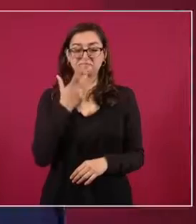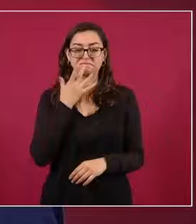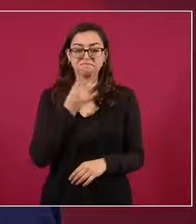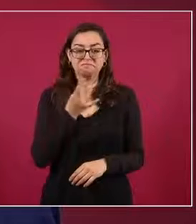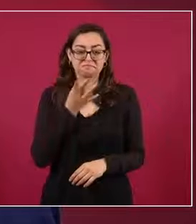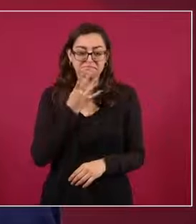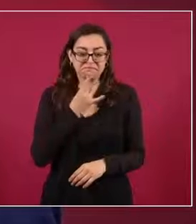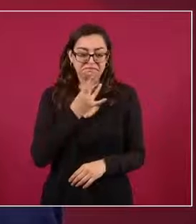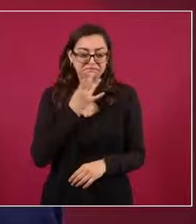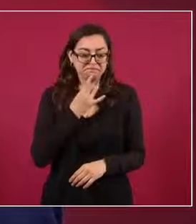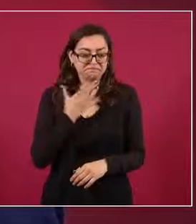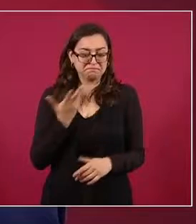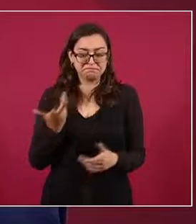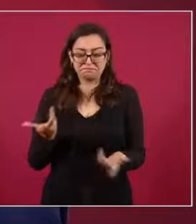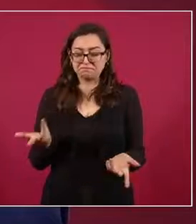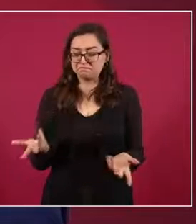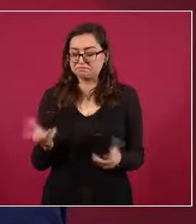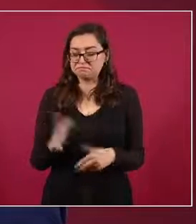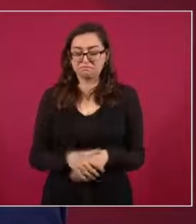el propósito